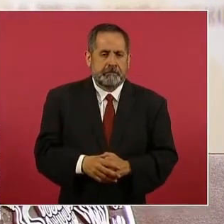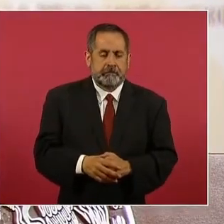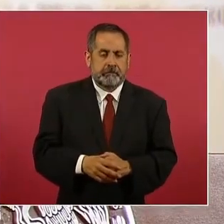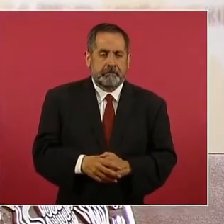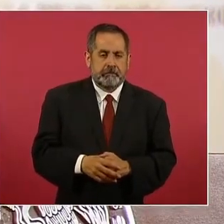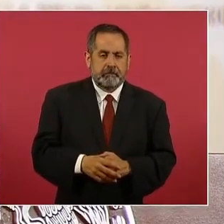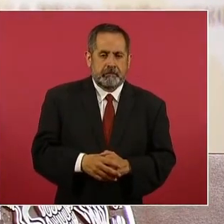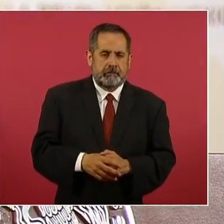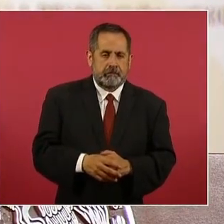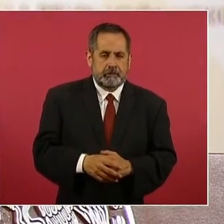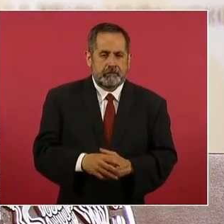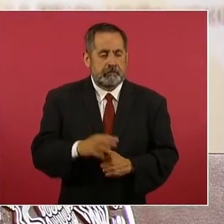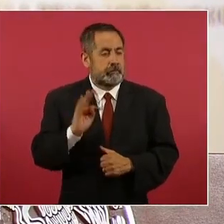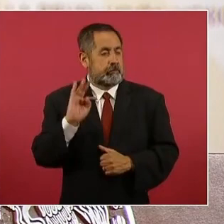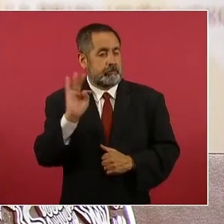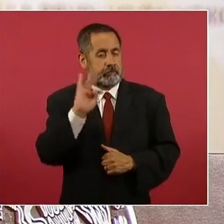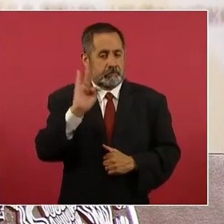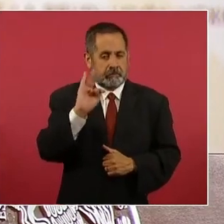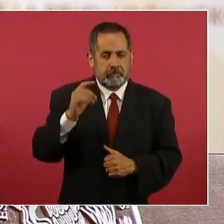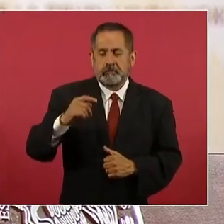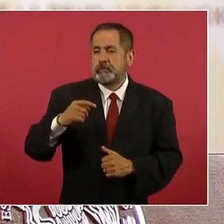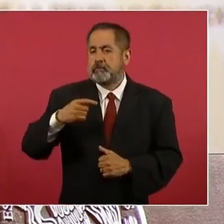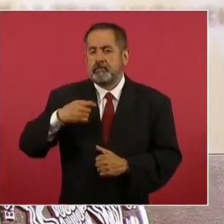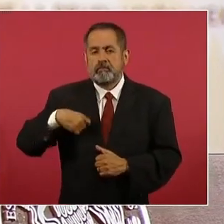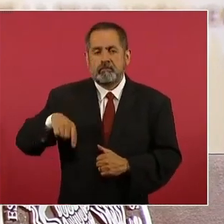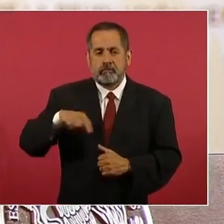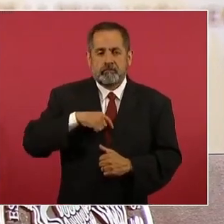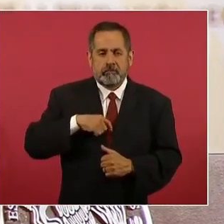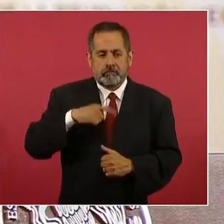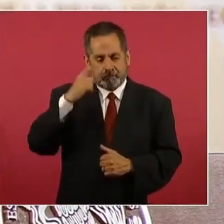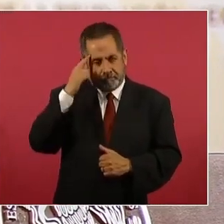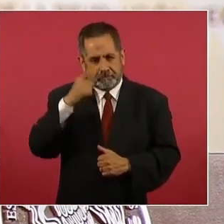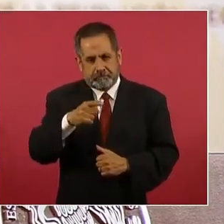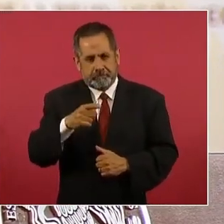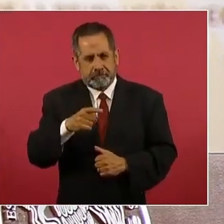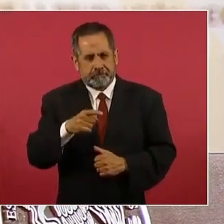si no hubiésemos enfrentado el robo